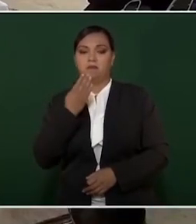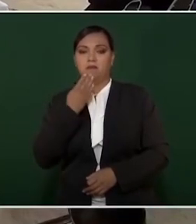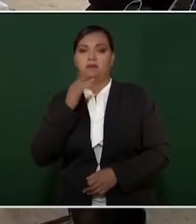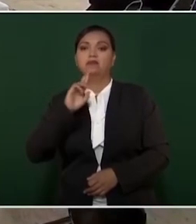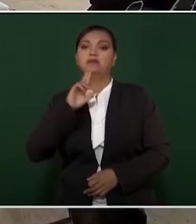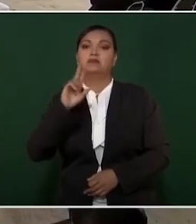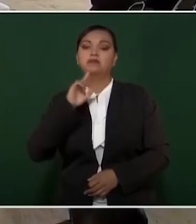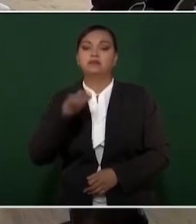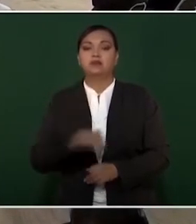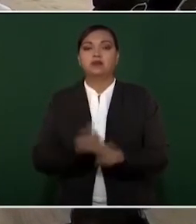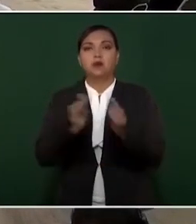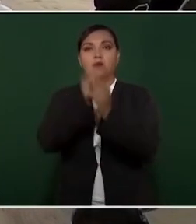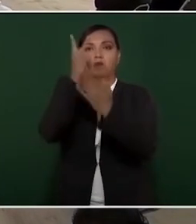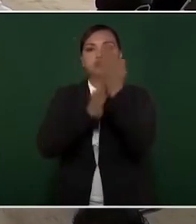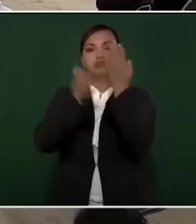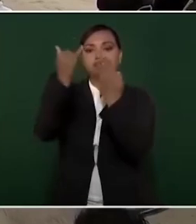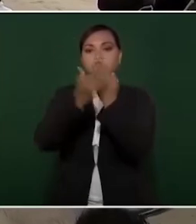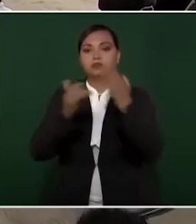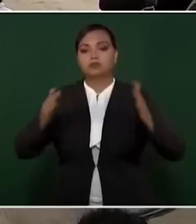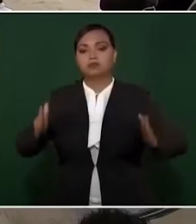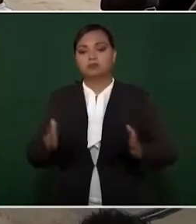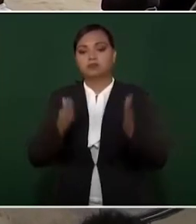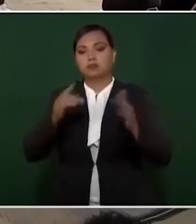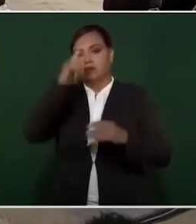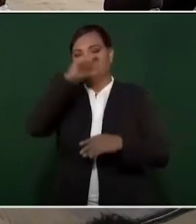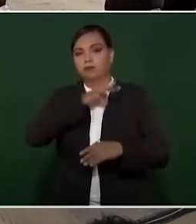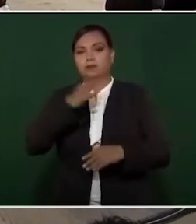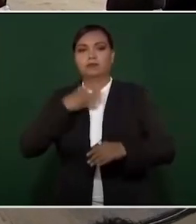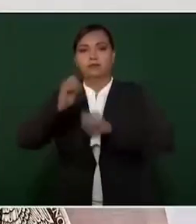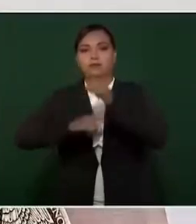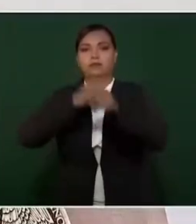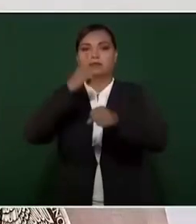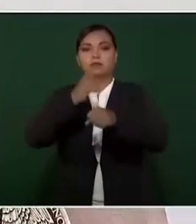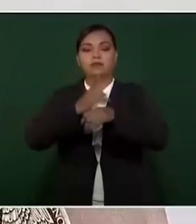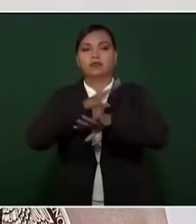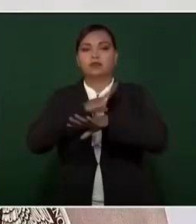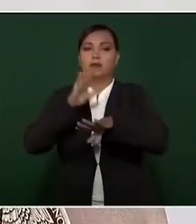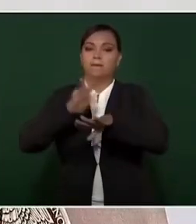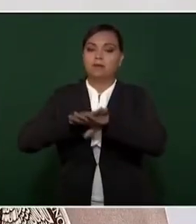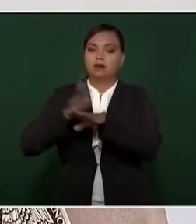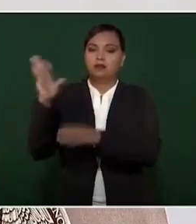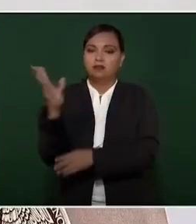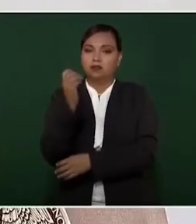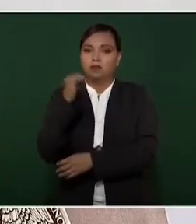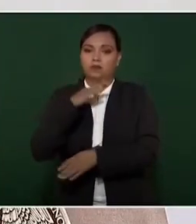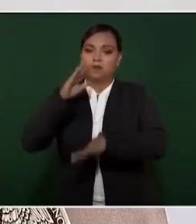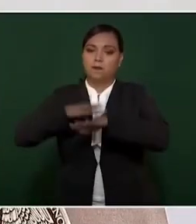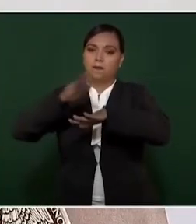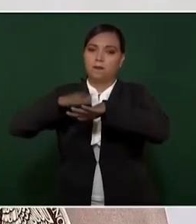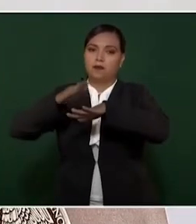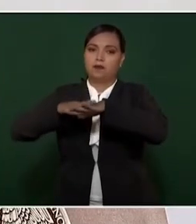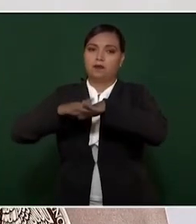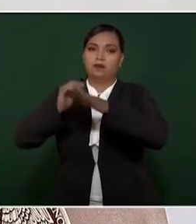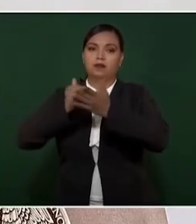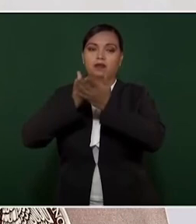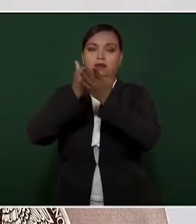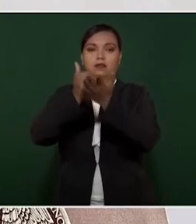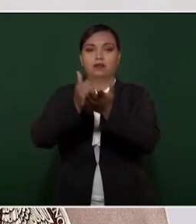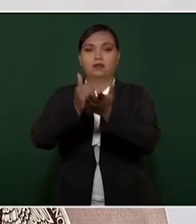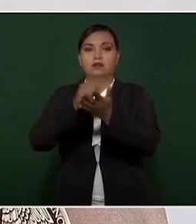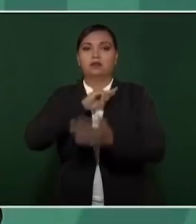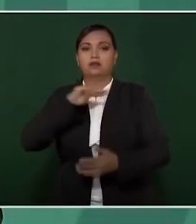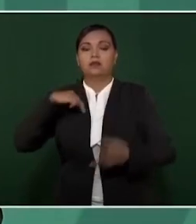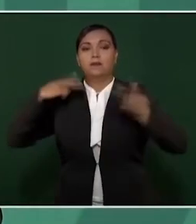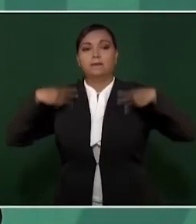en la gestión de proyectos para concretar oportunidades y alinear esfuerzos que multipliquen los beneficios que